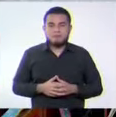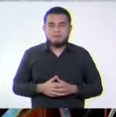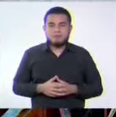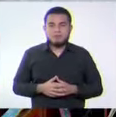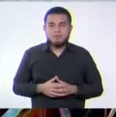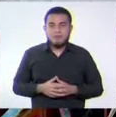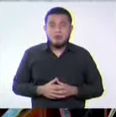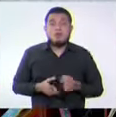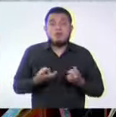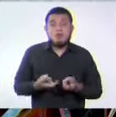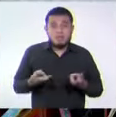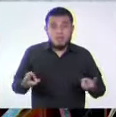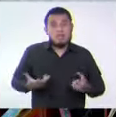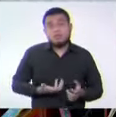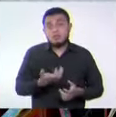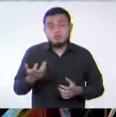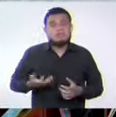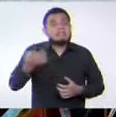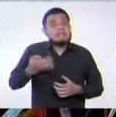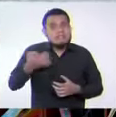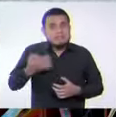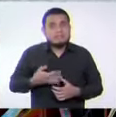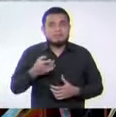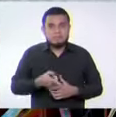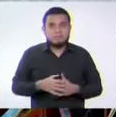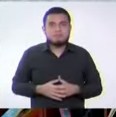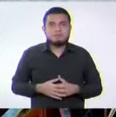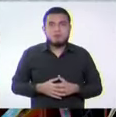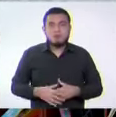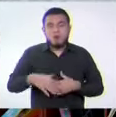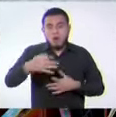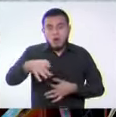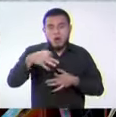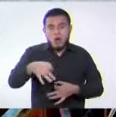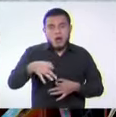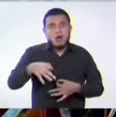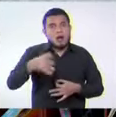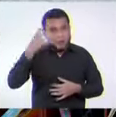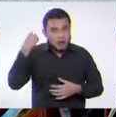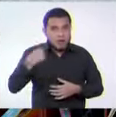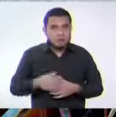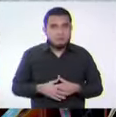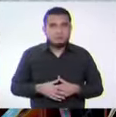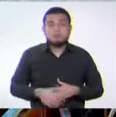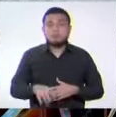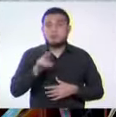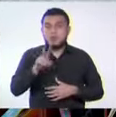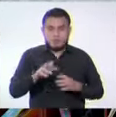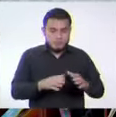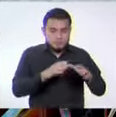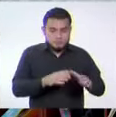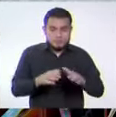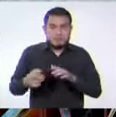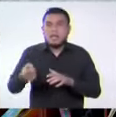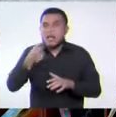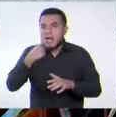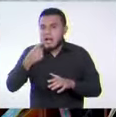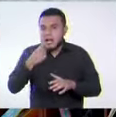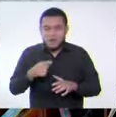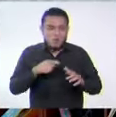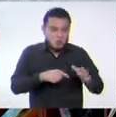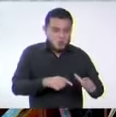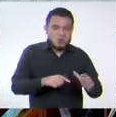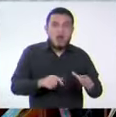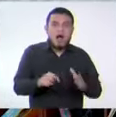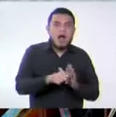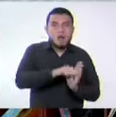Los materiales que vamos a necesitar son una hoja de papel bond, 2 recipientes de vidrio, uno conteniendo alcohol